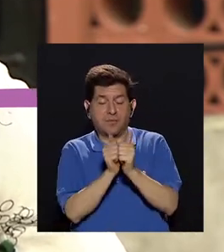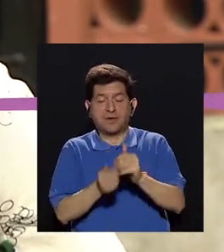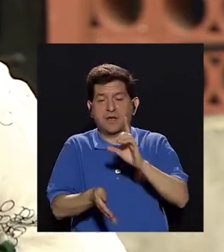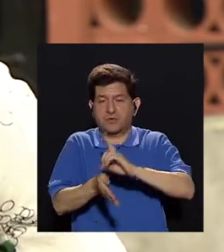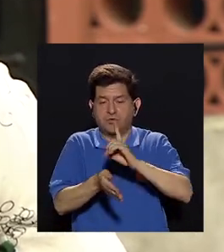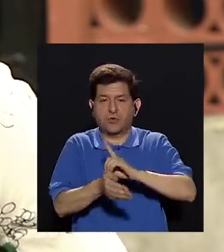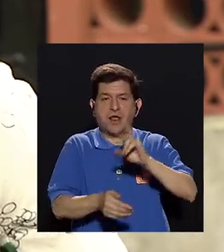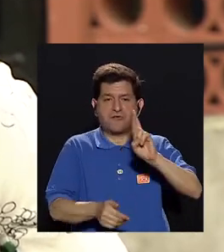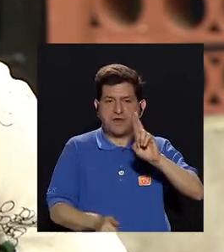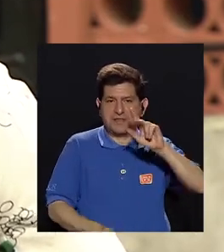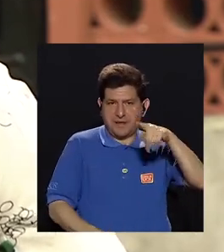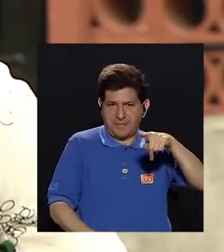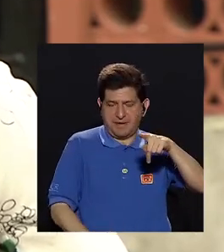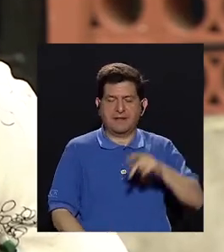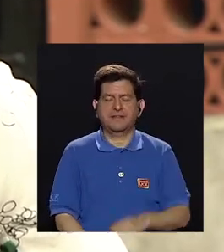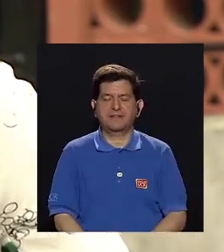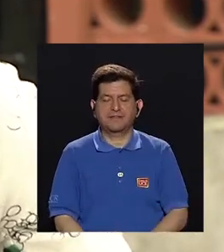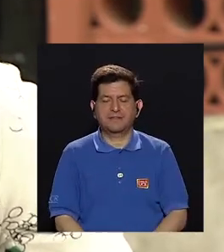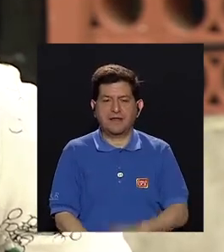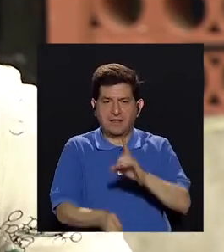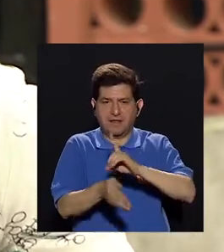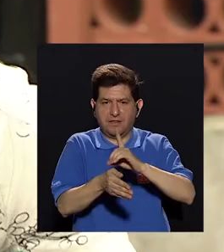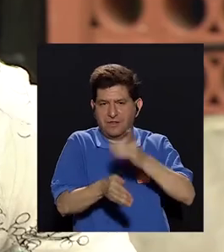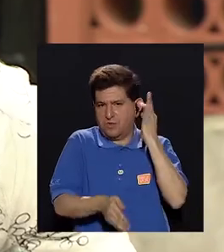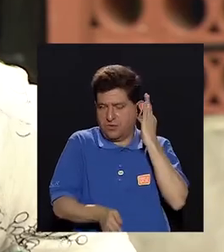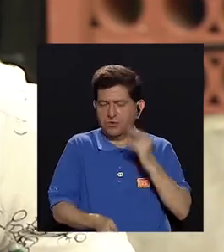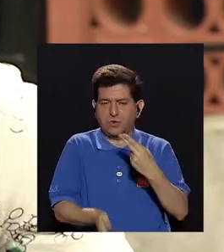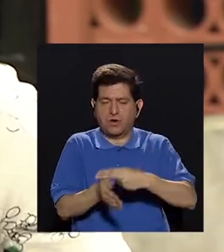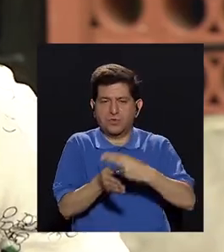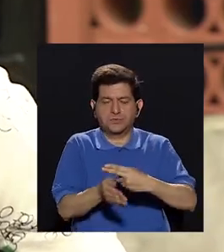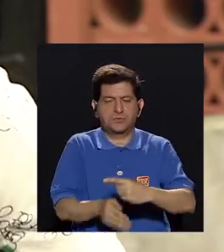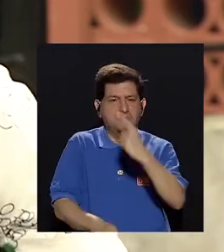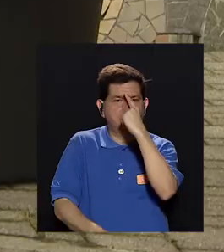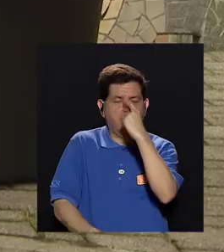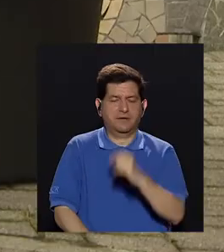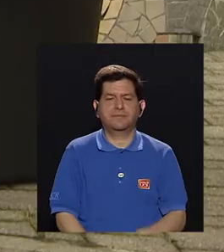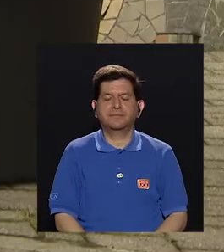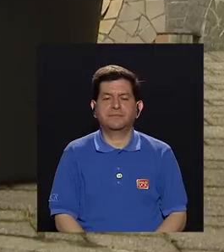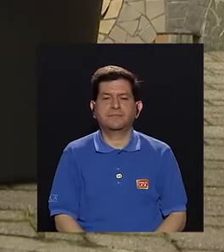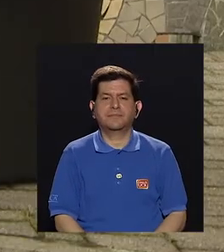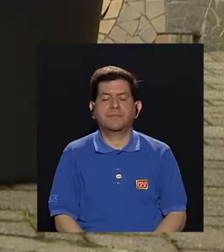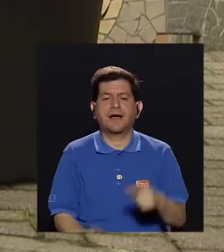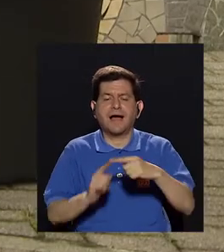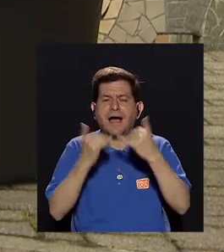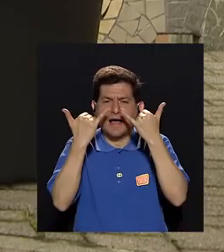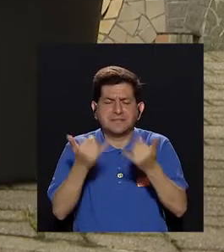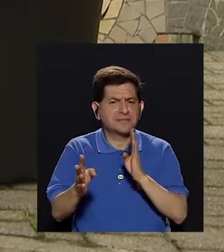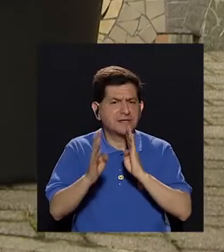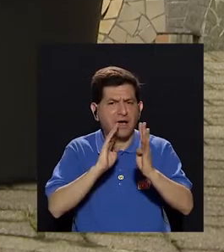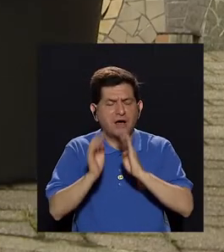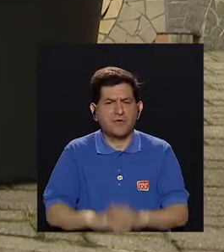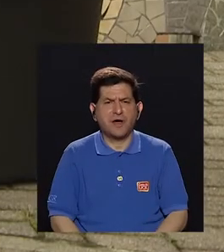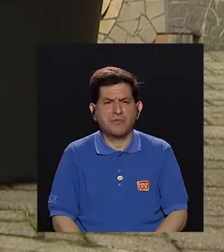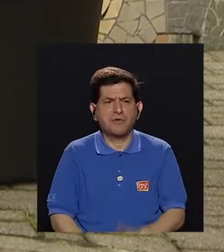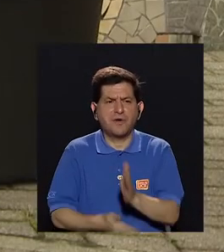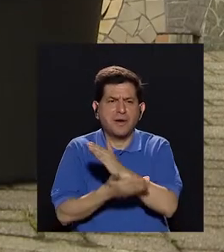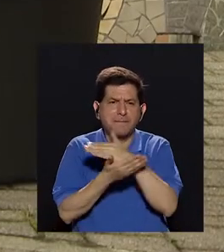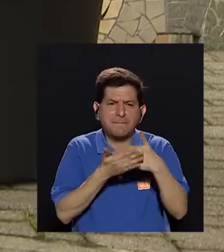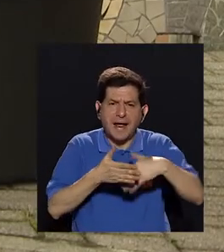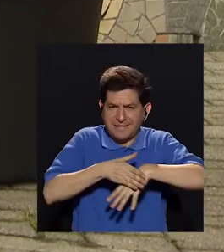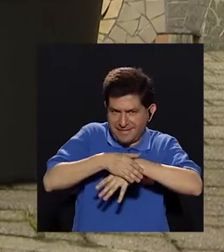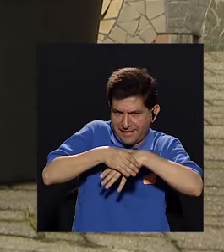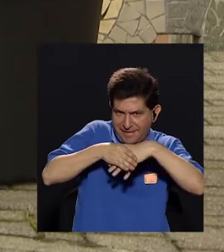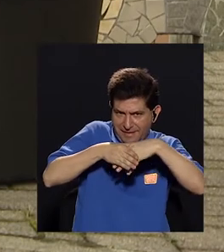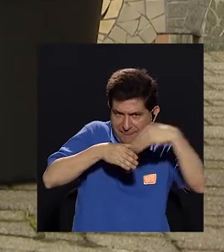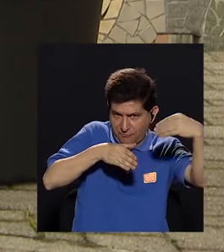la doctora Rita Peralta Rivera, ginecóloga del Hospital Calderón Guardia. Doctora, hasta ahorita hemos hablado más como de la